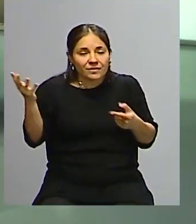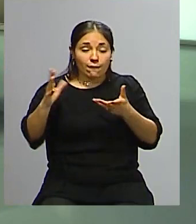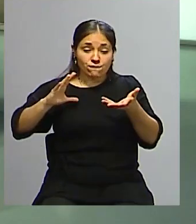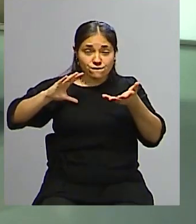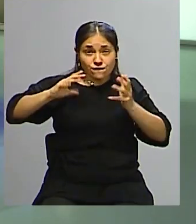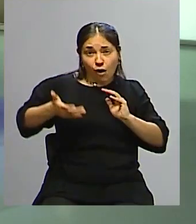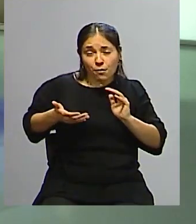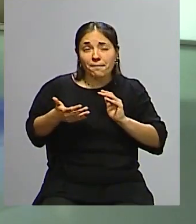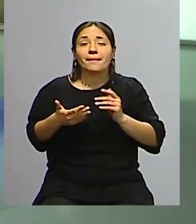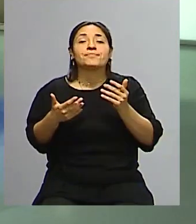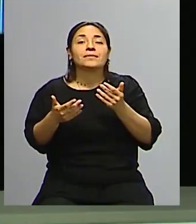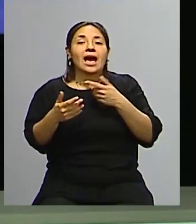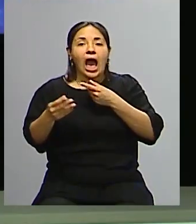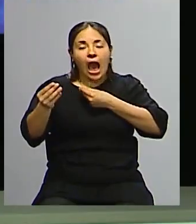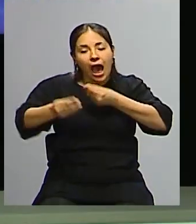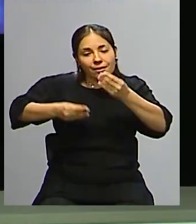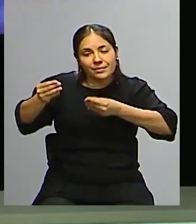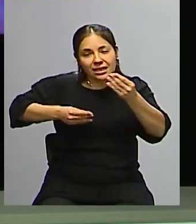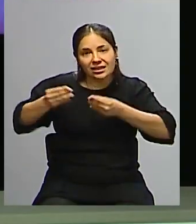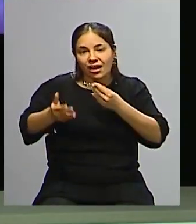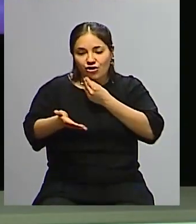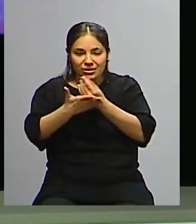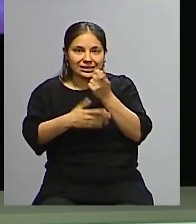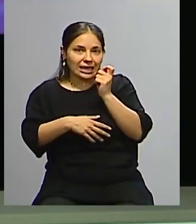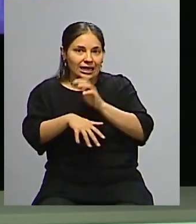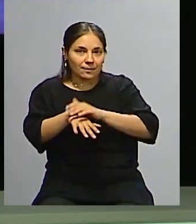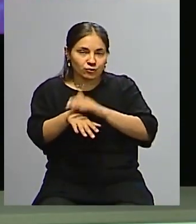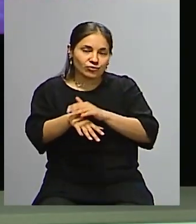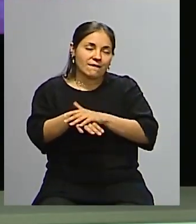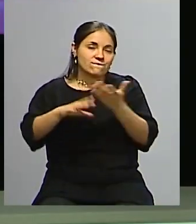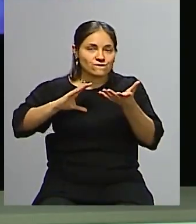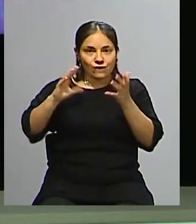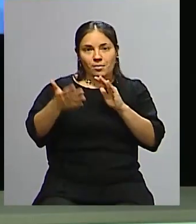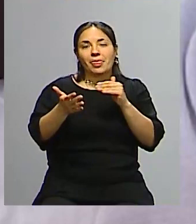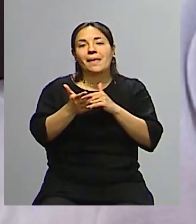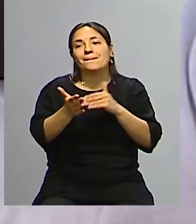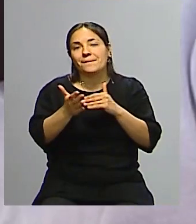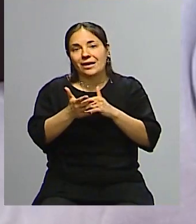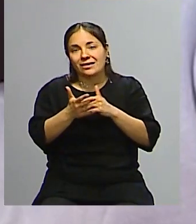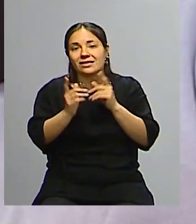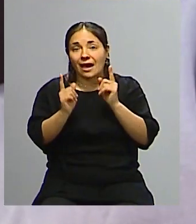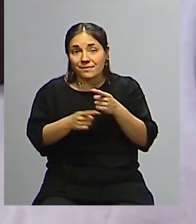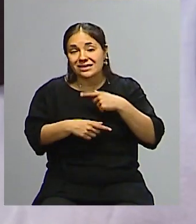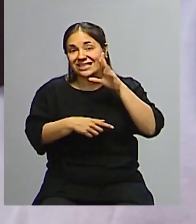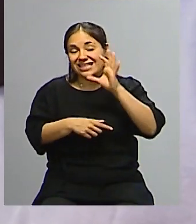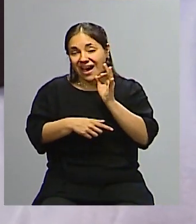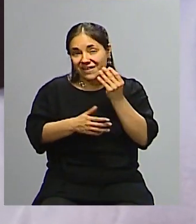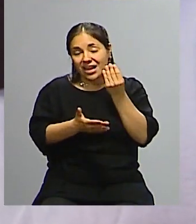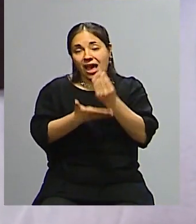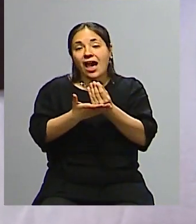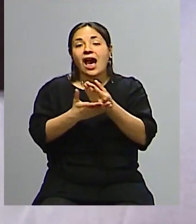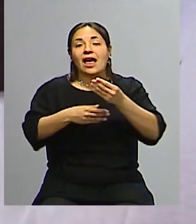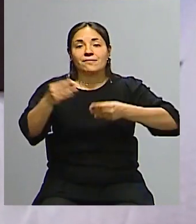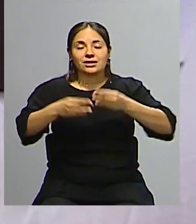depender del administrador de turno y de esa bondad que debería tener el administrador de turno, que no